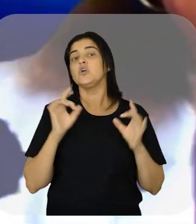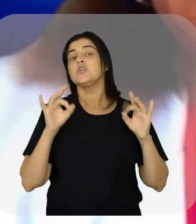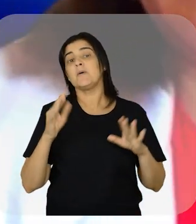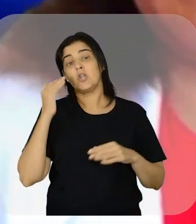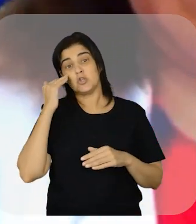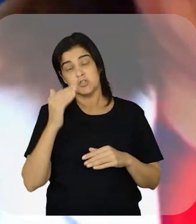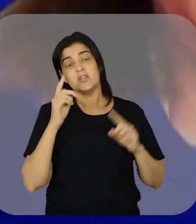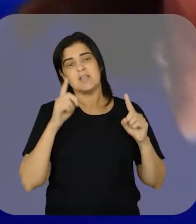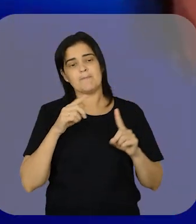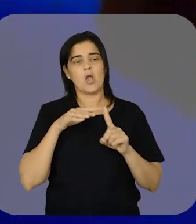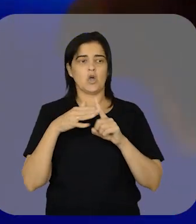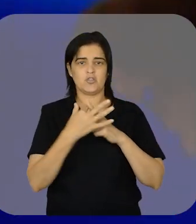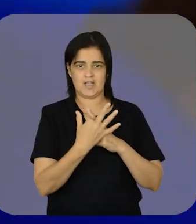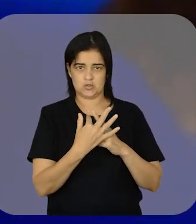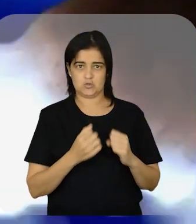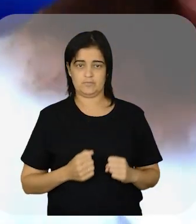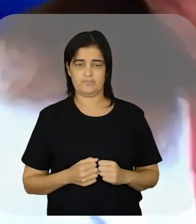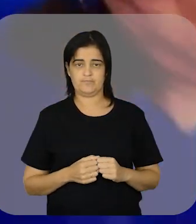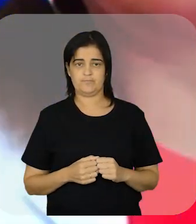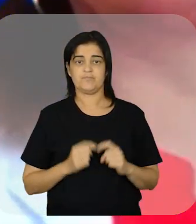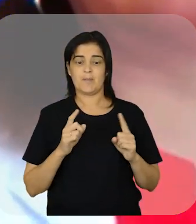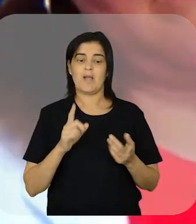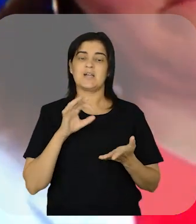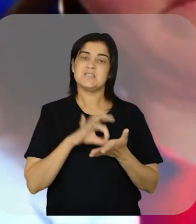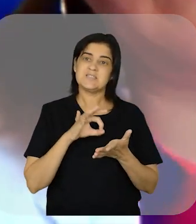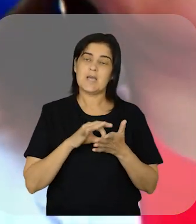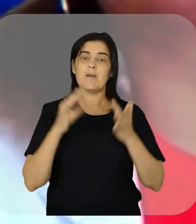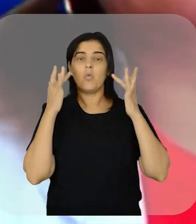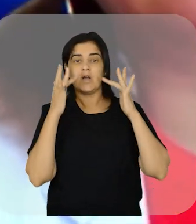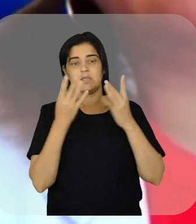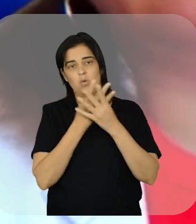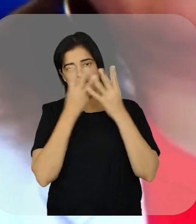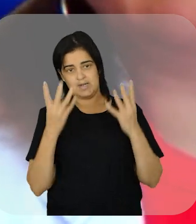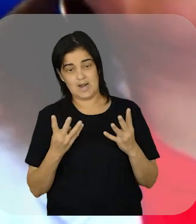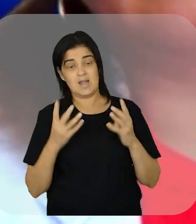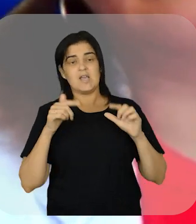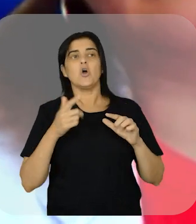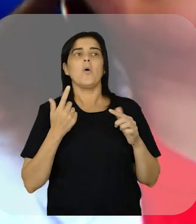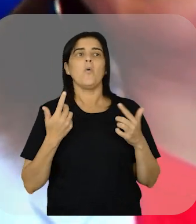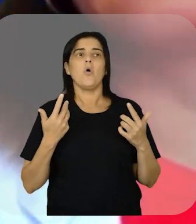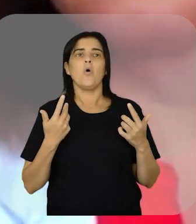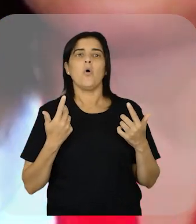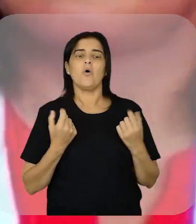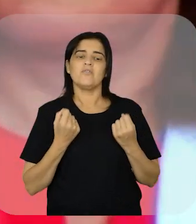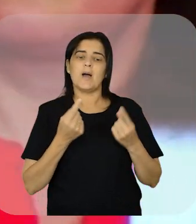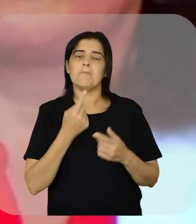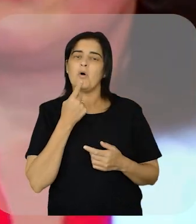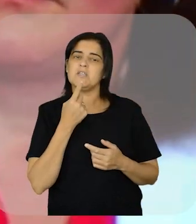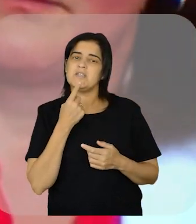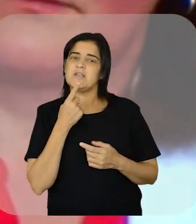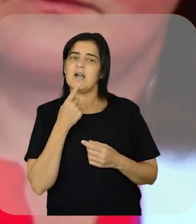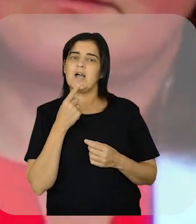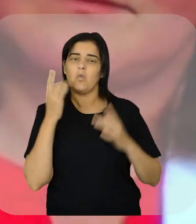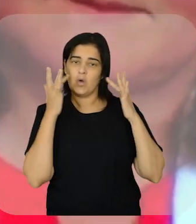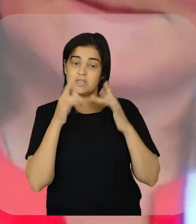docente, también el contexto, ¿no? También el sistema educativo en general, y también esto como un aporte a políticas educativas nos